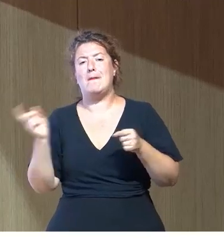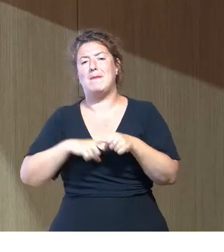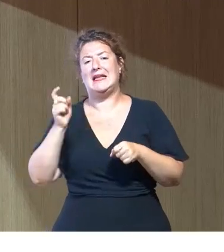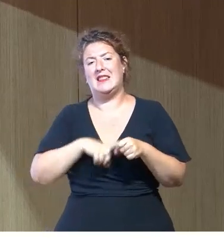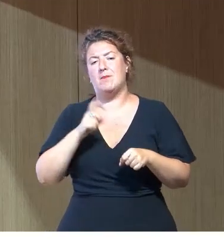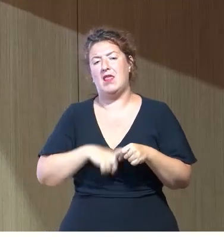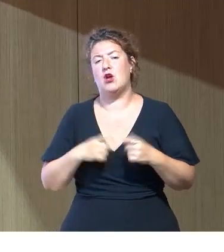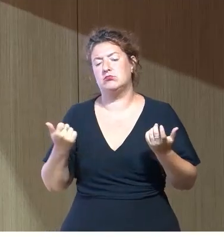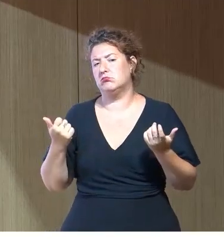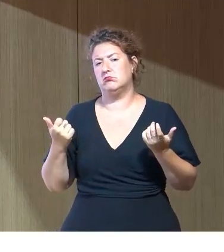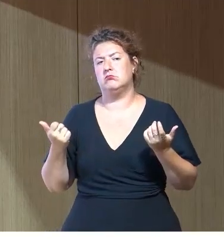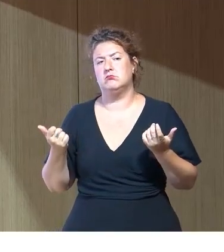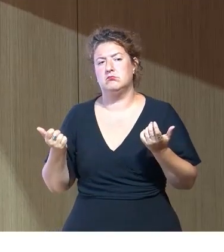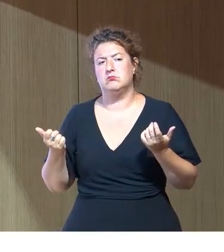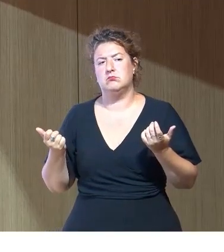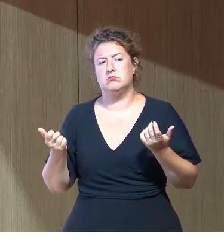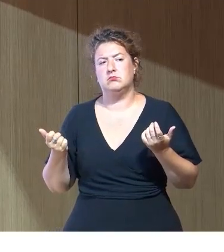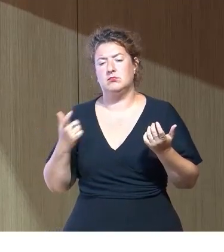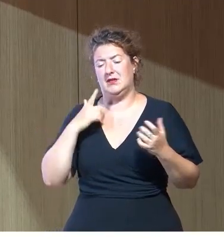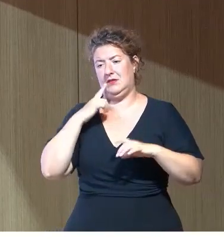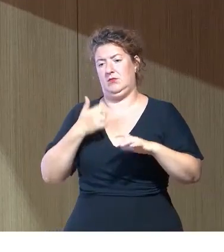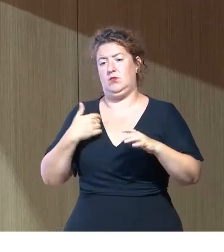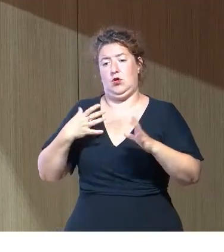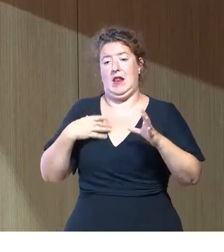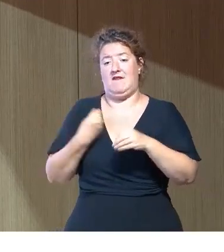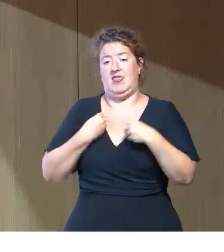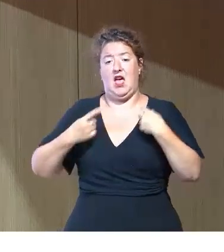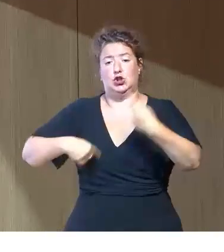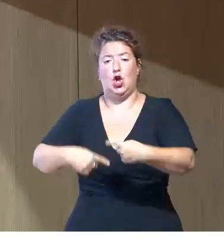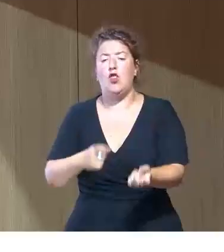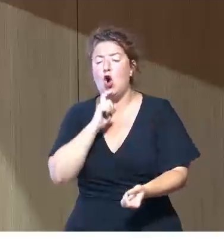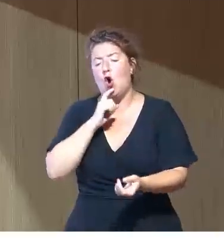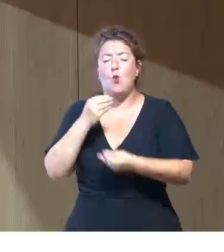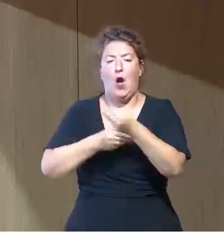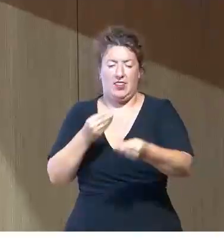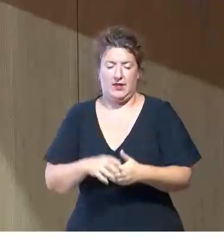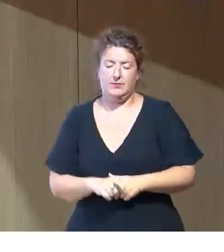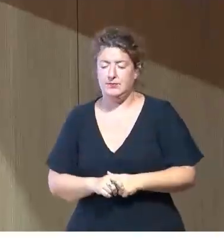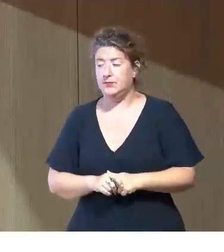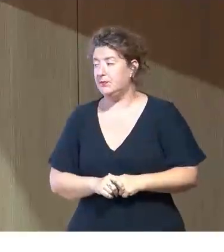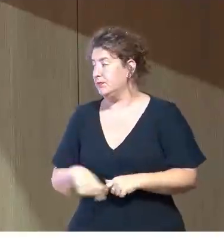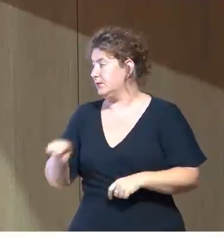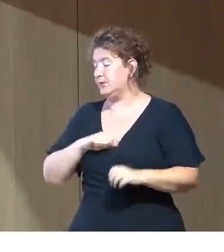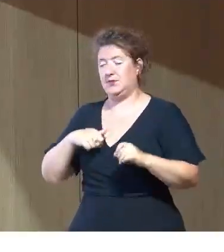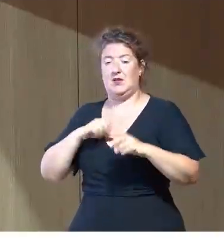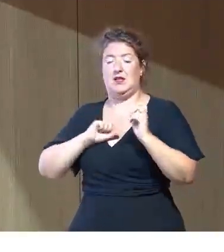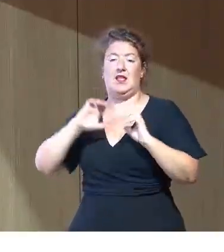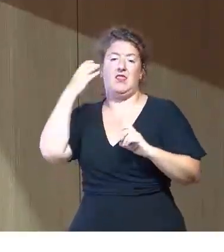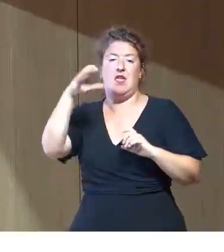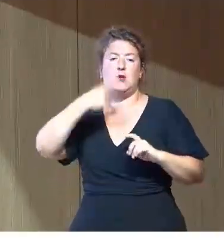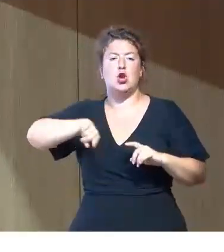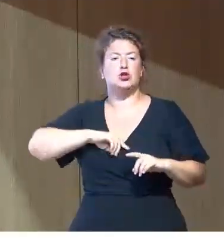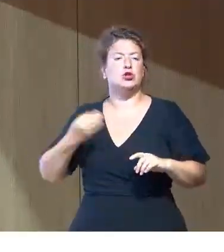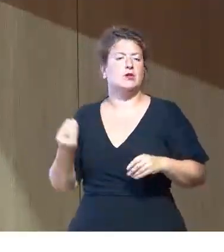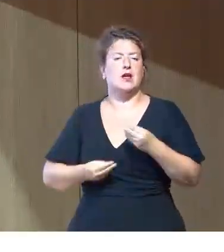discapacidad en diferentes aspectos de la vida cotidiana y comunitaria bien pues a ver desde el ser mi principalmente